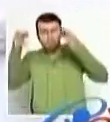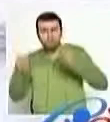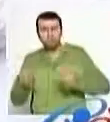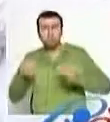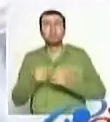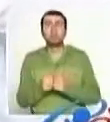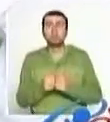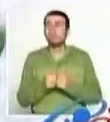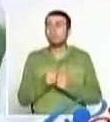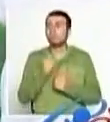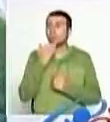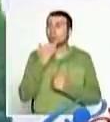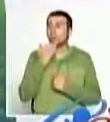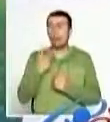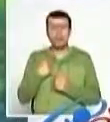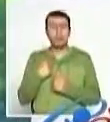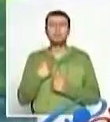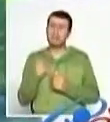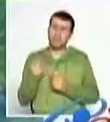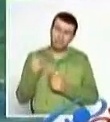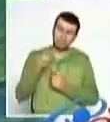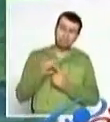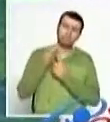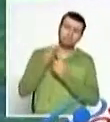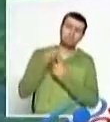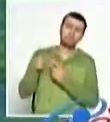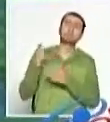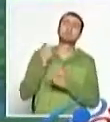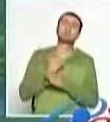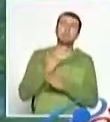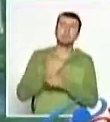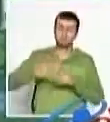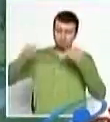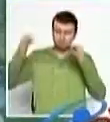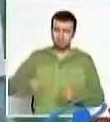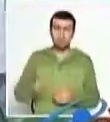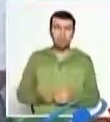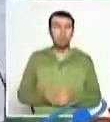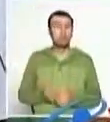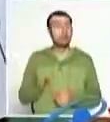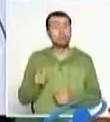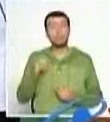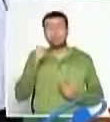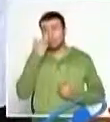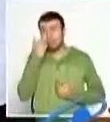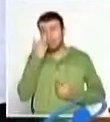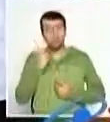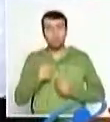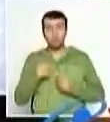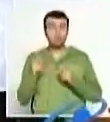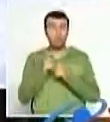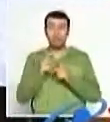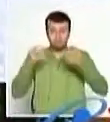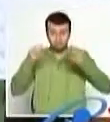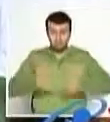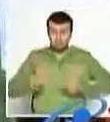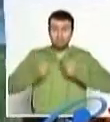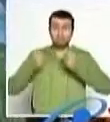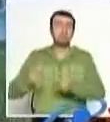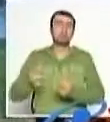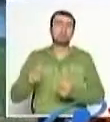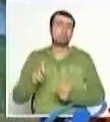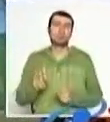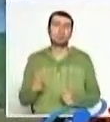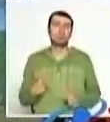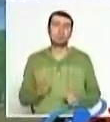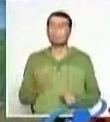tratar X problema, no le pongamos el título a la enfermedad porque el paciente nos llega, yo soy hipertenso, yo soy